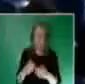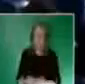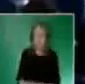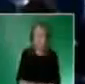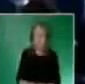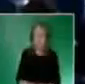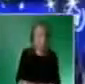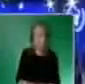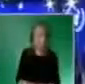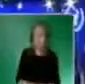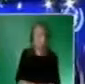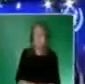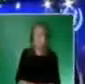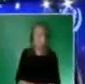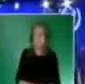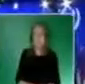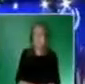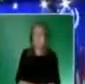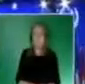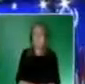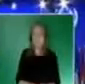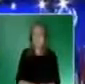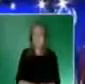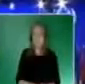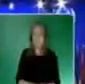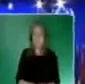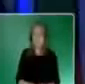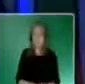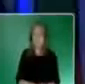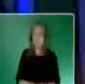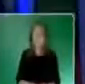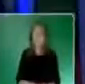aplausos aplausos aplausos aplausos